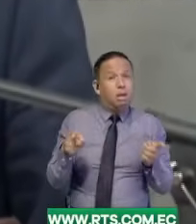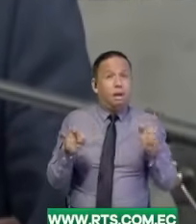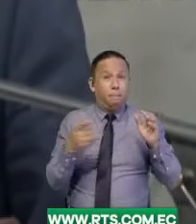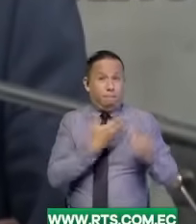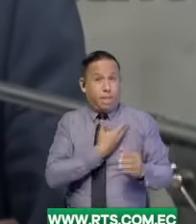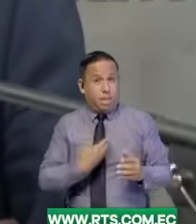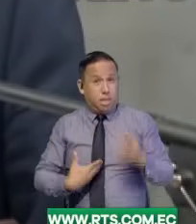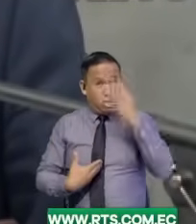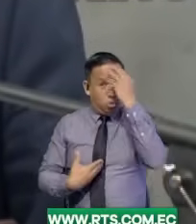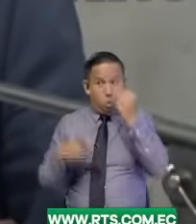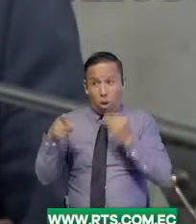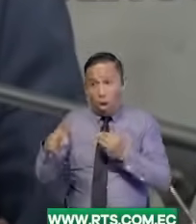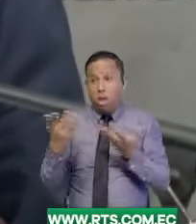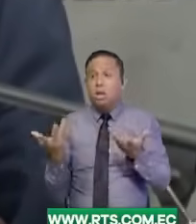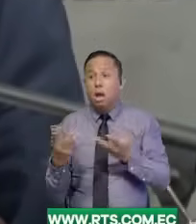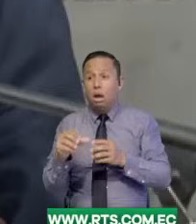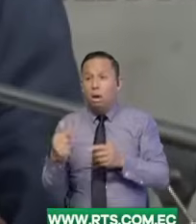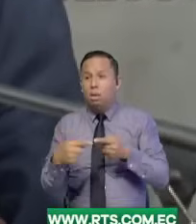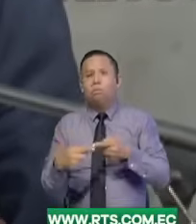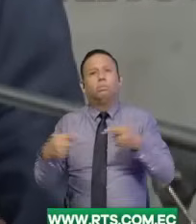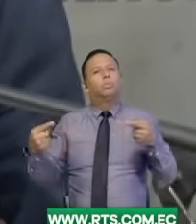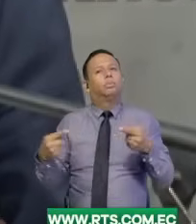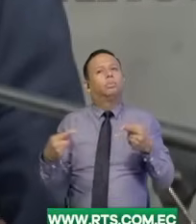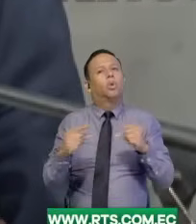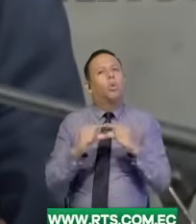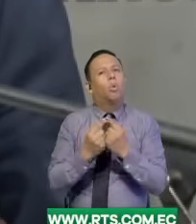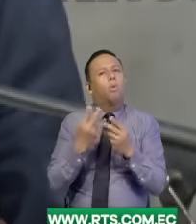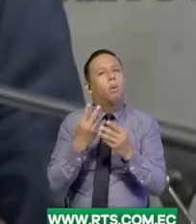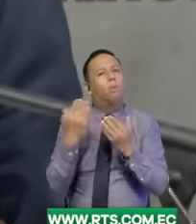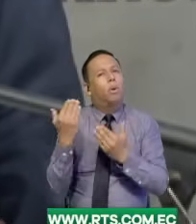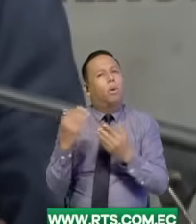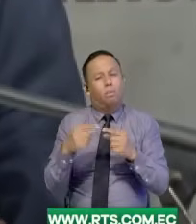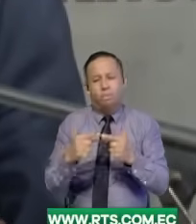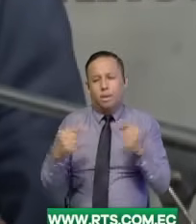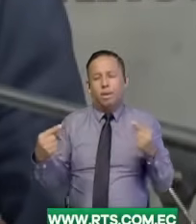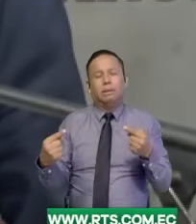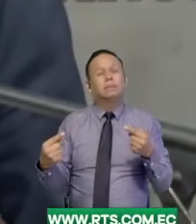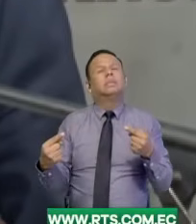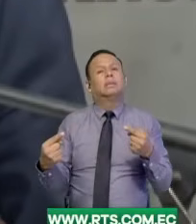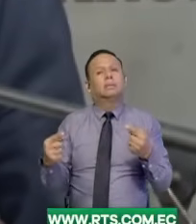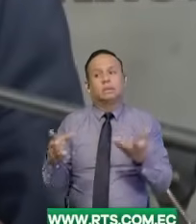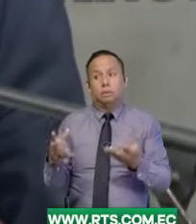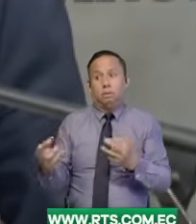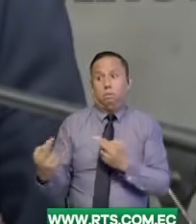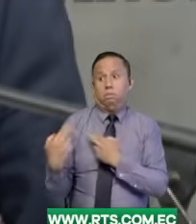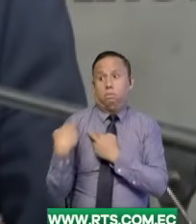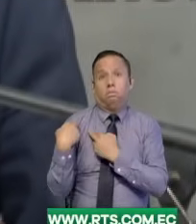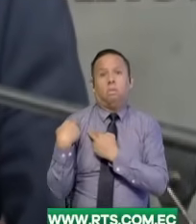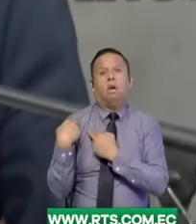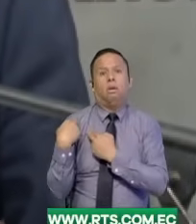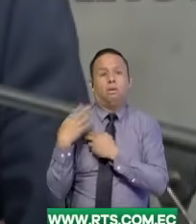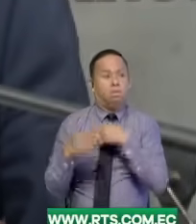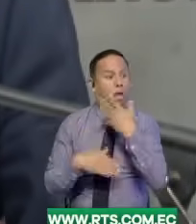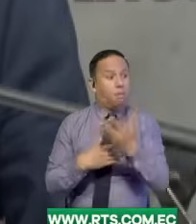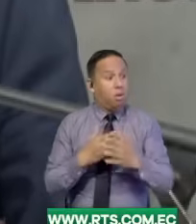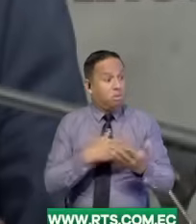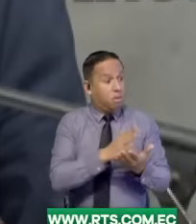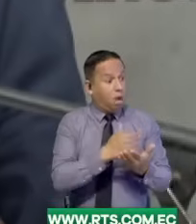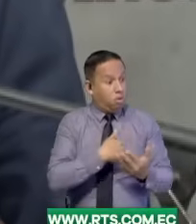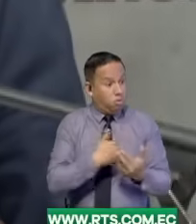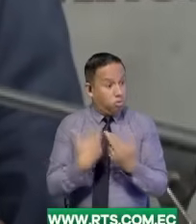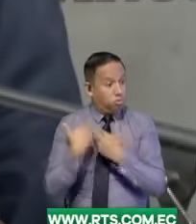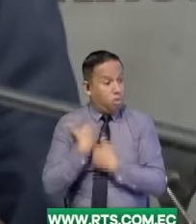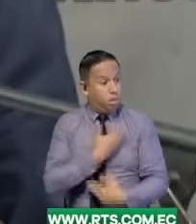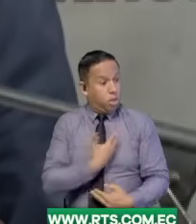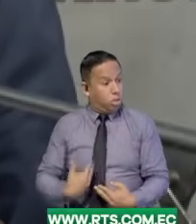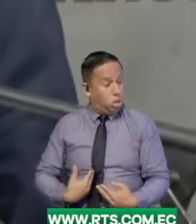y con las acciones del presidente asuma el poder. Porque lo primero que hará en el primer día es revertir todas aquellas victorias